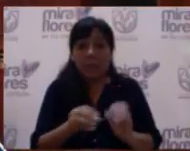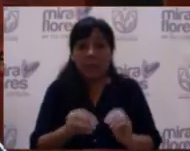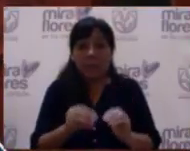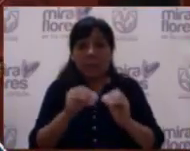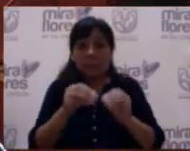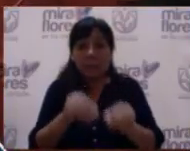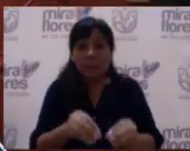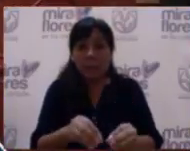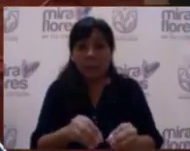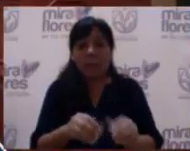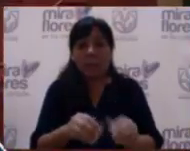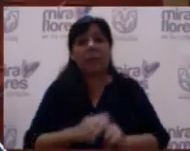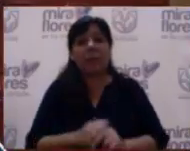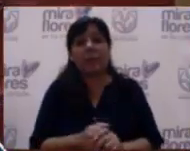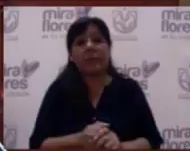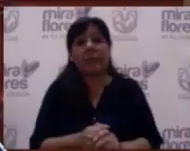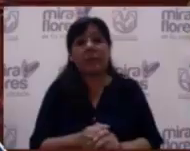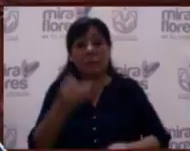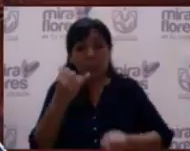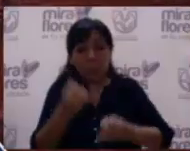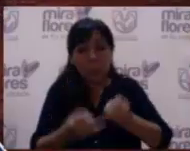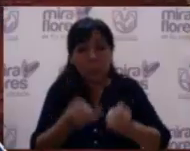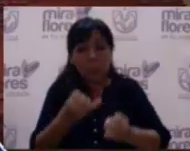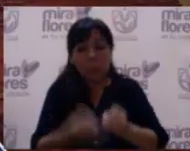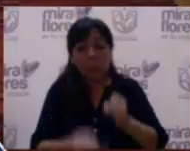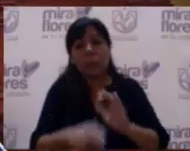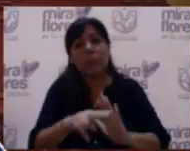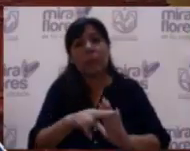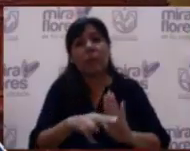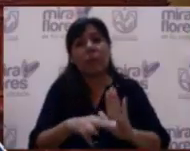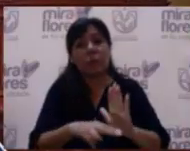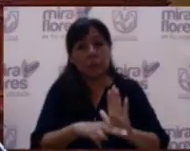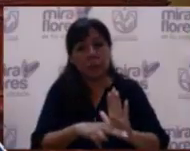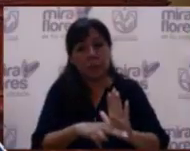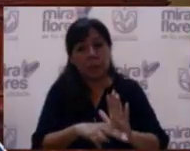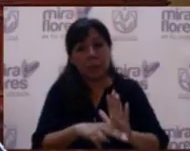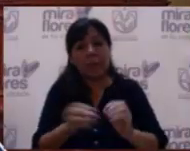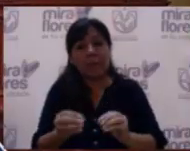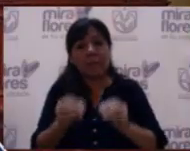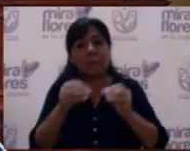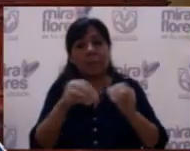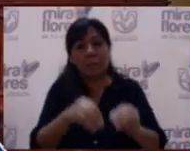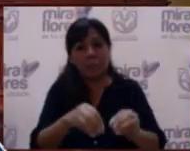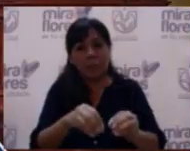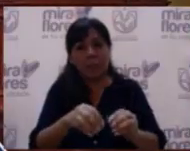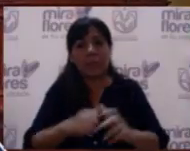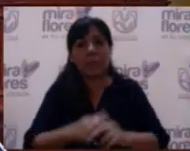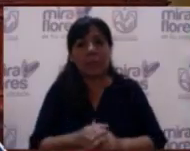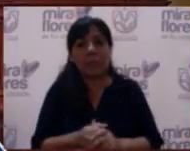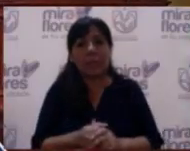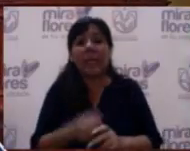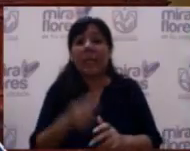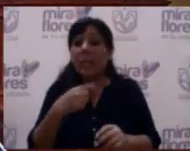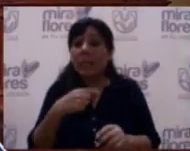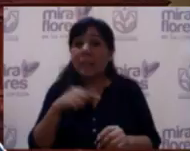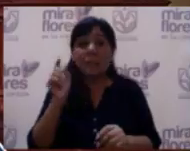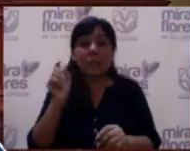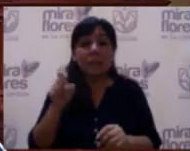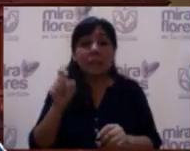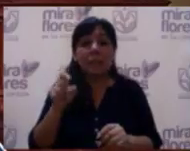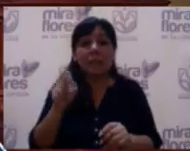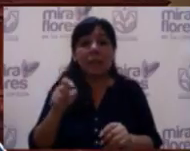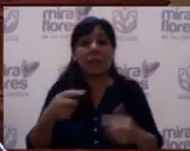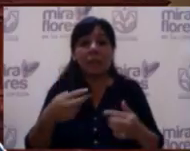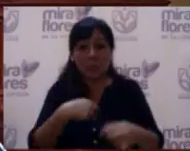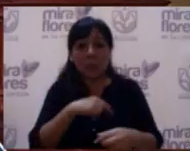justamente las normas últimas que se han dado dentro de los paquetes o dentro del paquete legislativo, ¿no? Es una necesidad de ponernos al